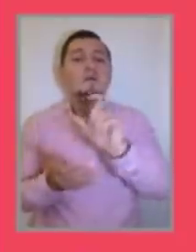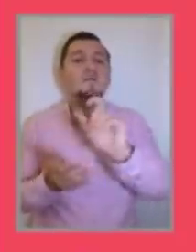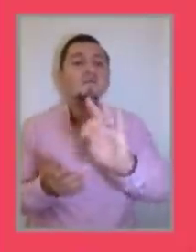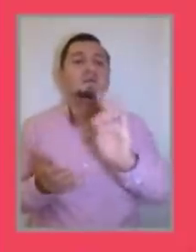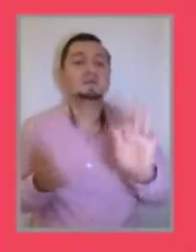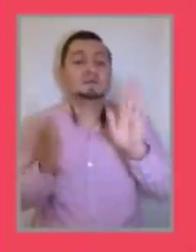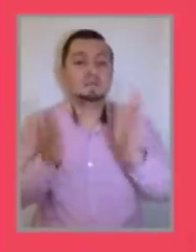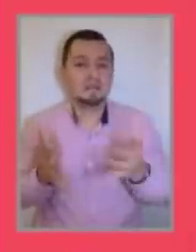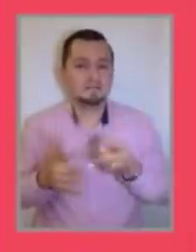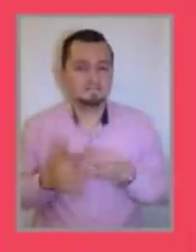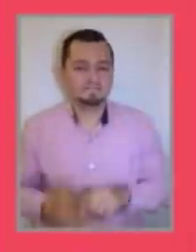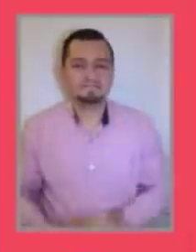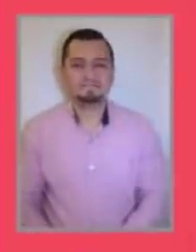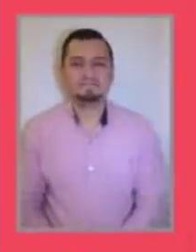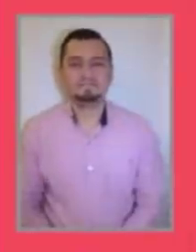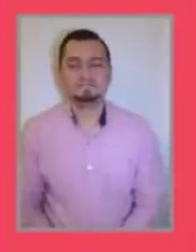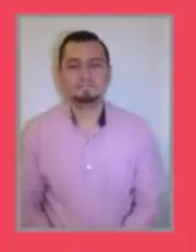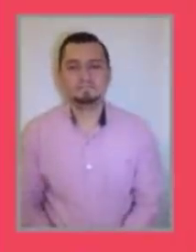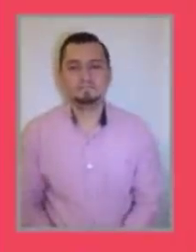arranque.